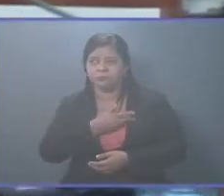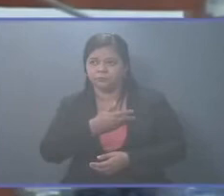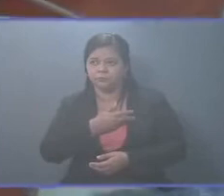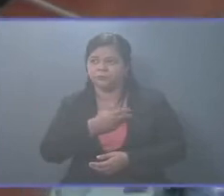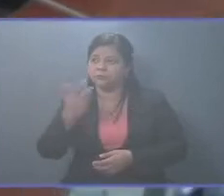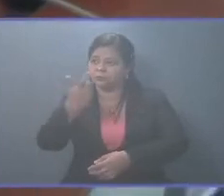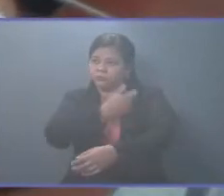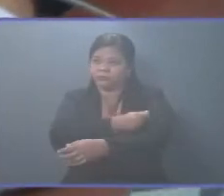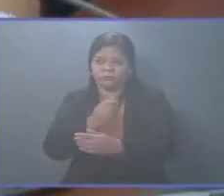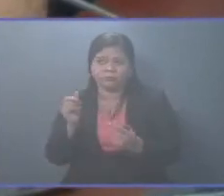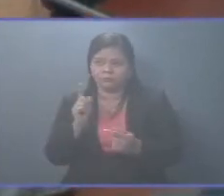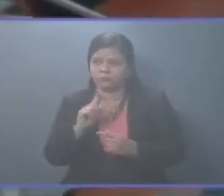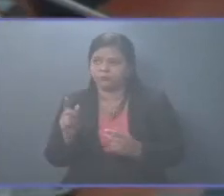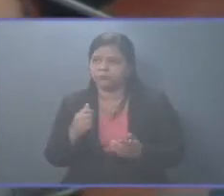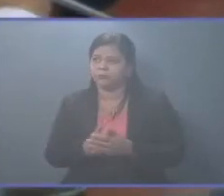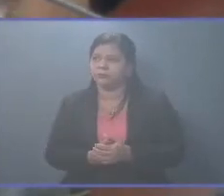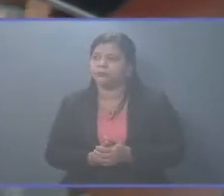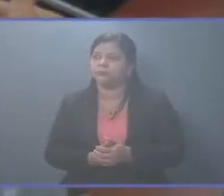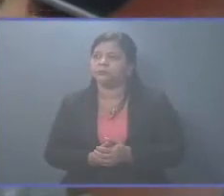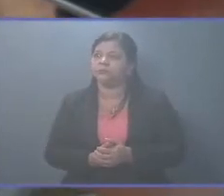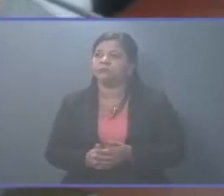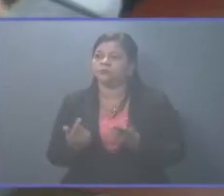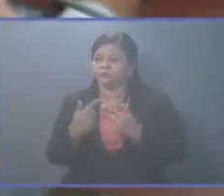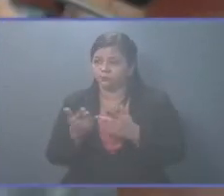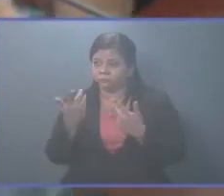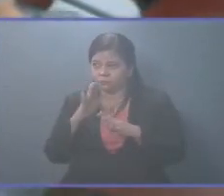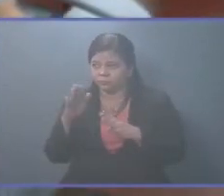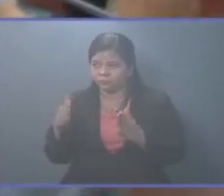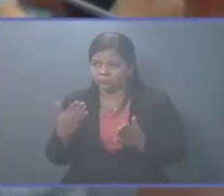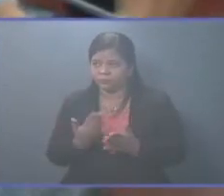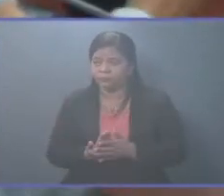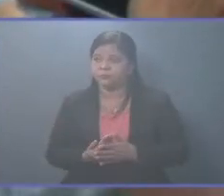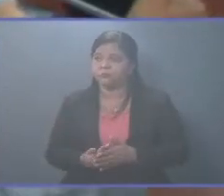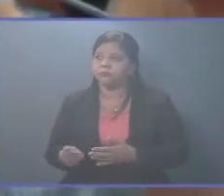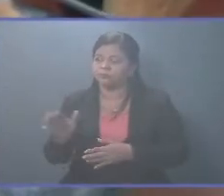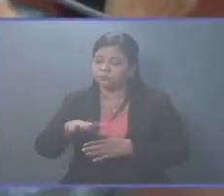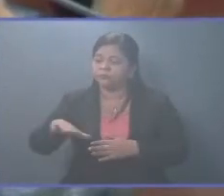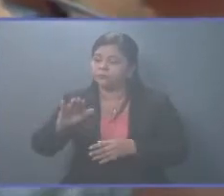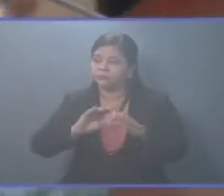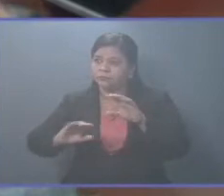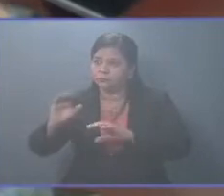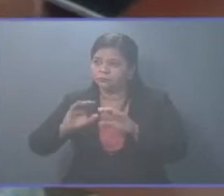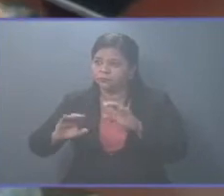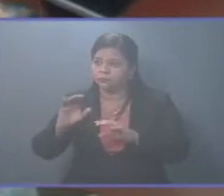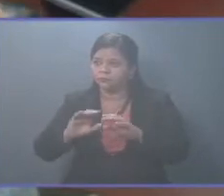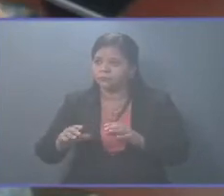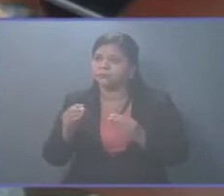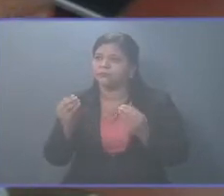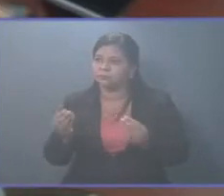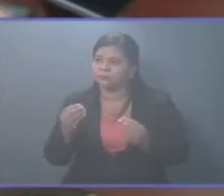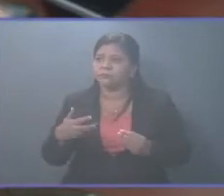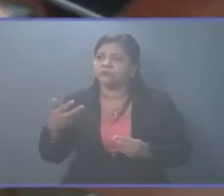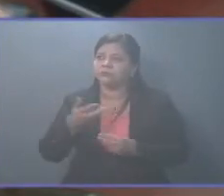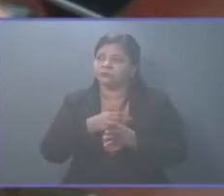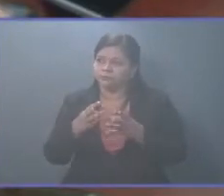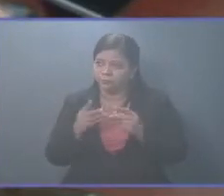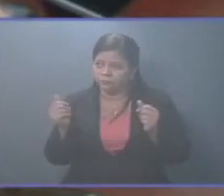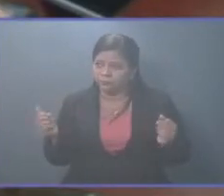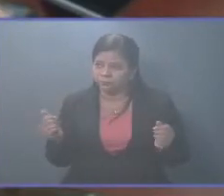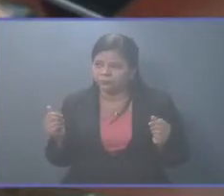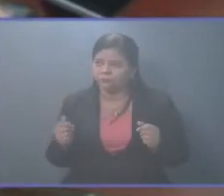porque esto va a venir en el devenir de la información científica que tengamos de cómo han ido los resultados en el